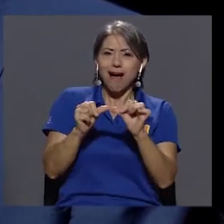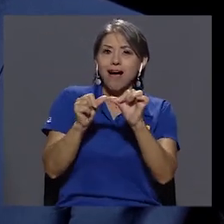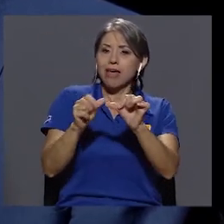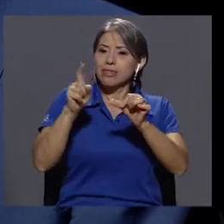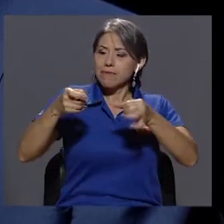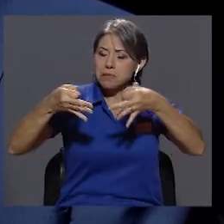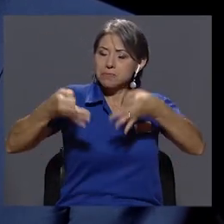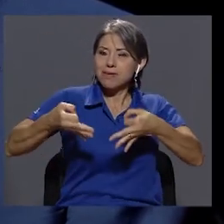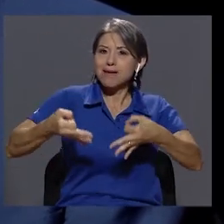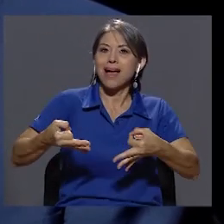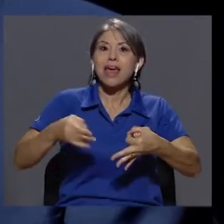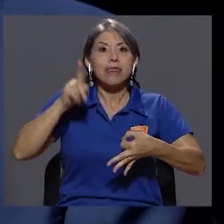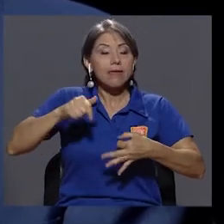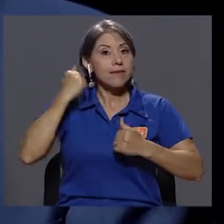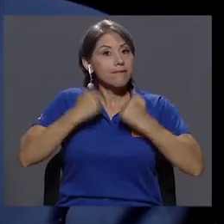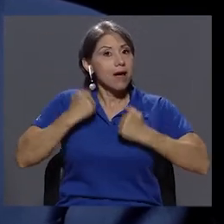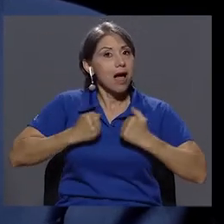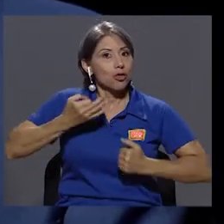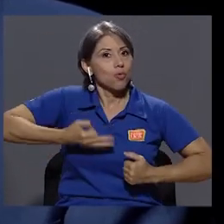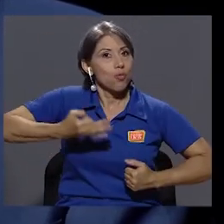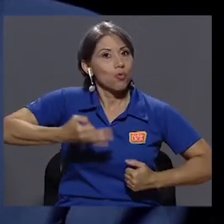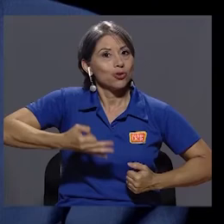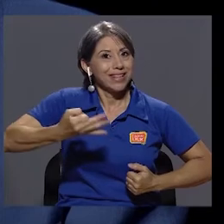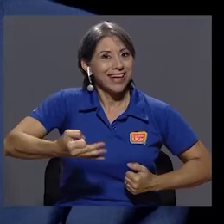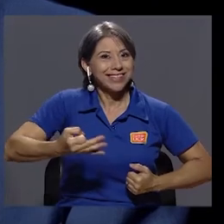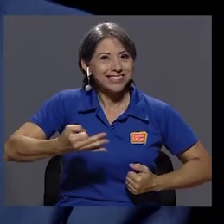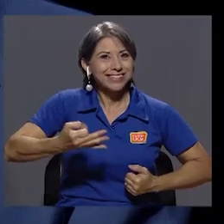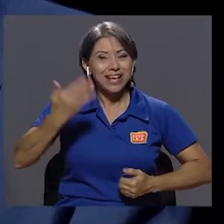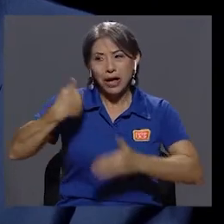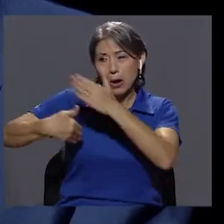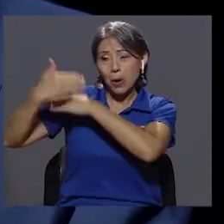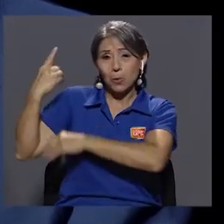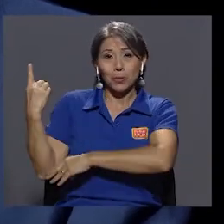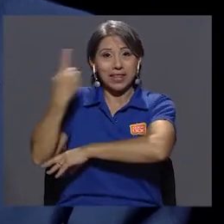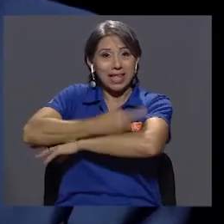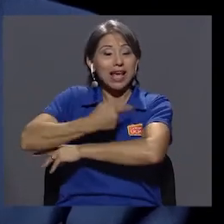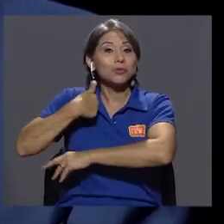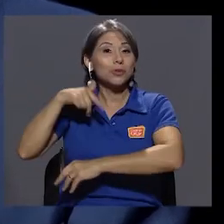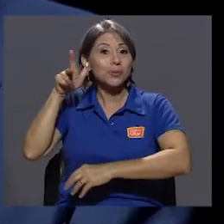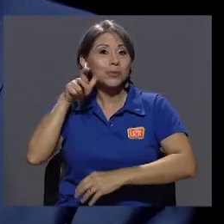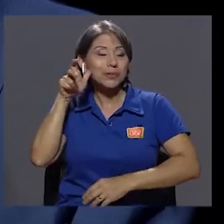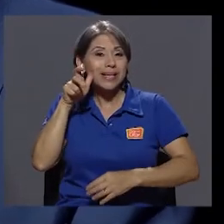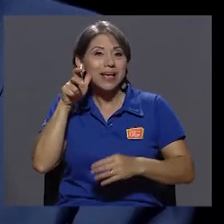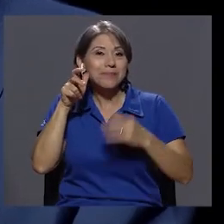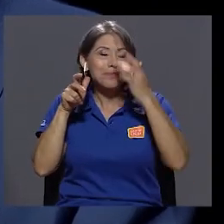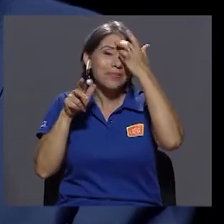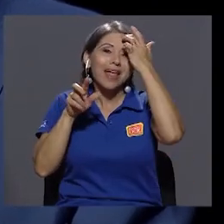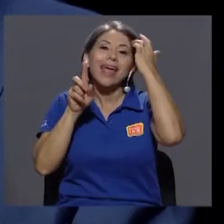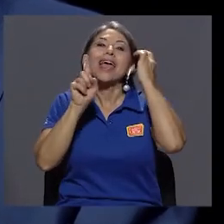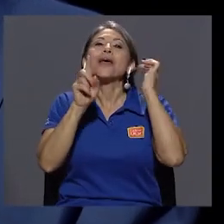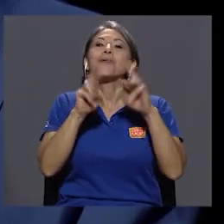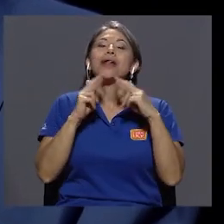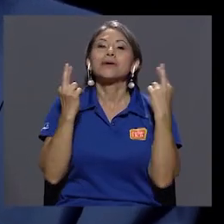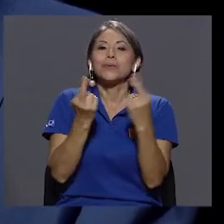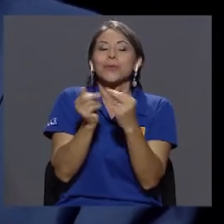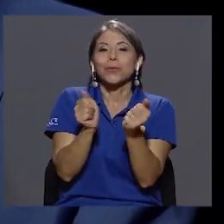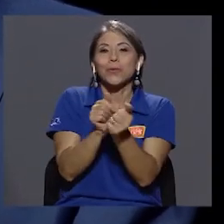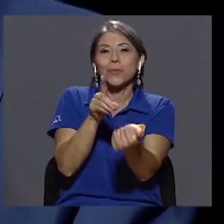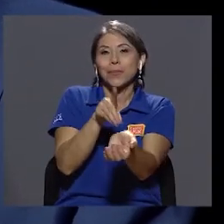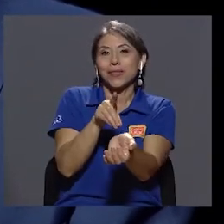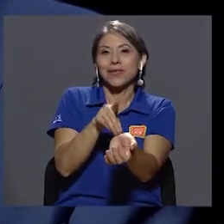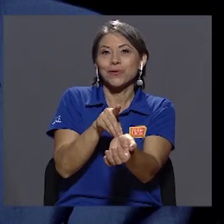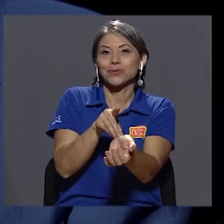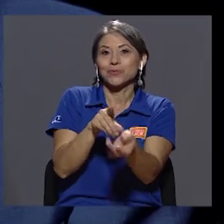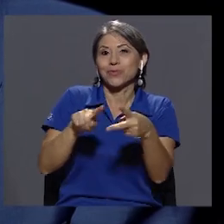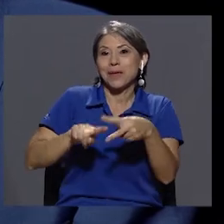vanidad y ahí hay que bañarse todos los días y una en una reunión con los médicos